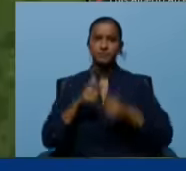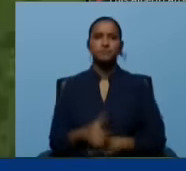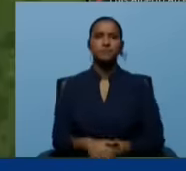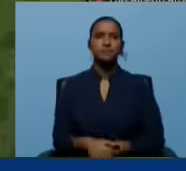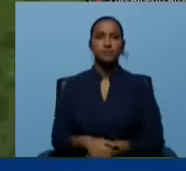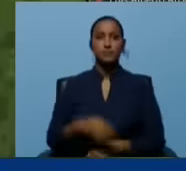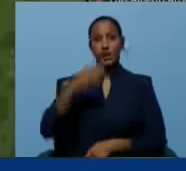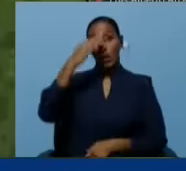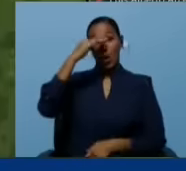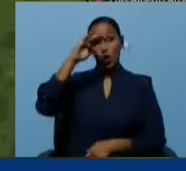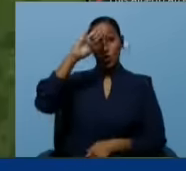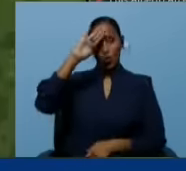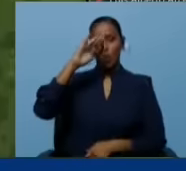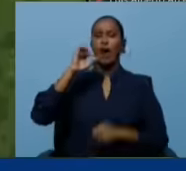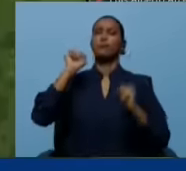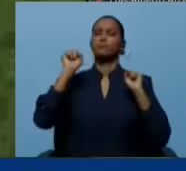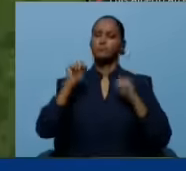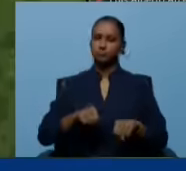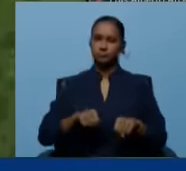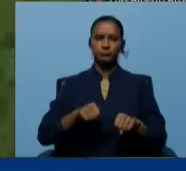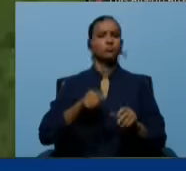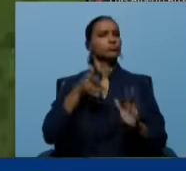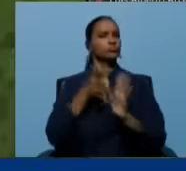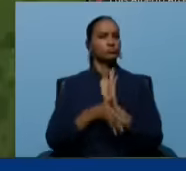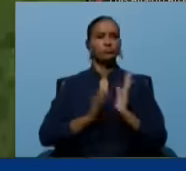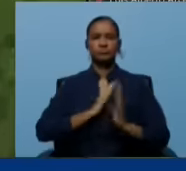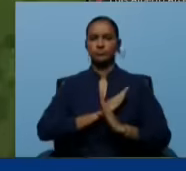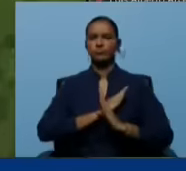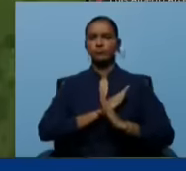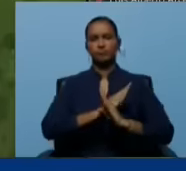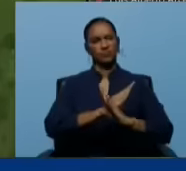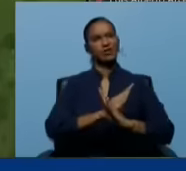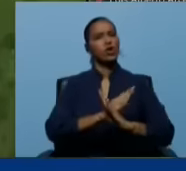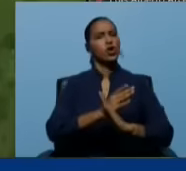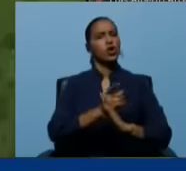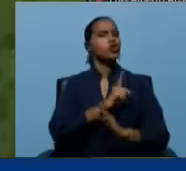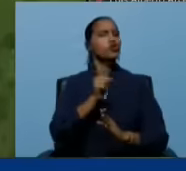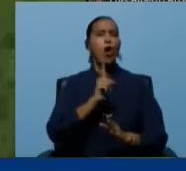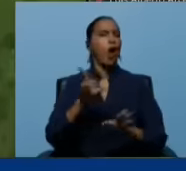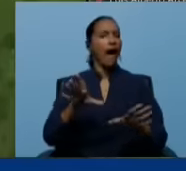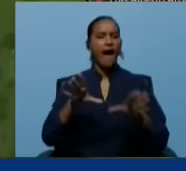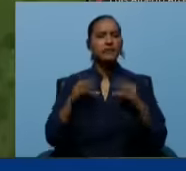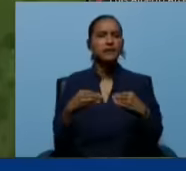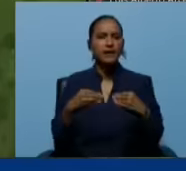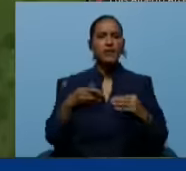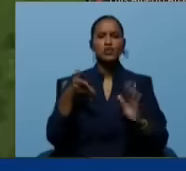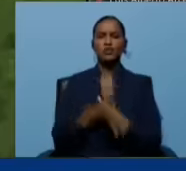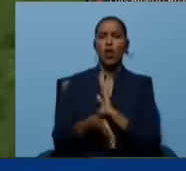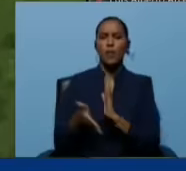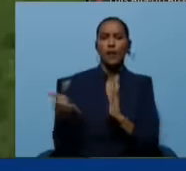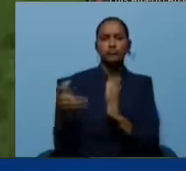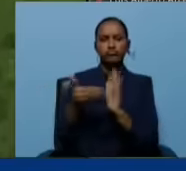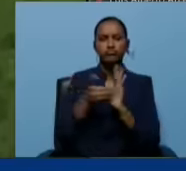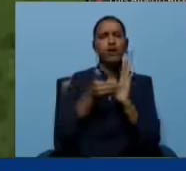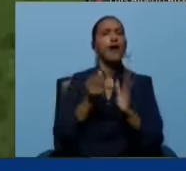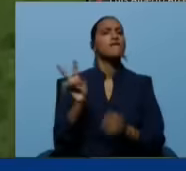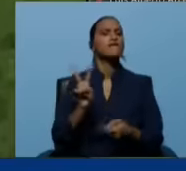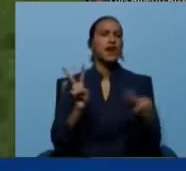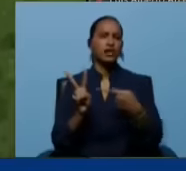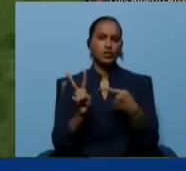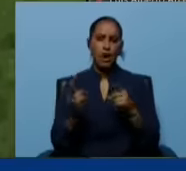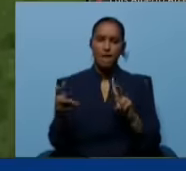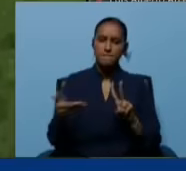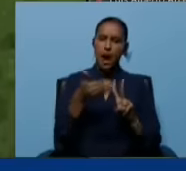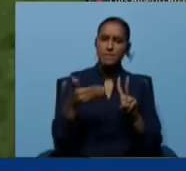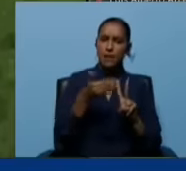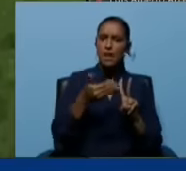firme condena a la sistemática agresión contra Venezuela y repudia cualquier intento de aupar violencia